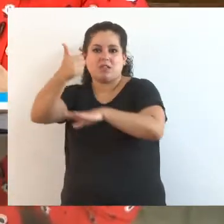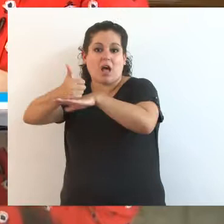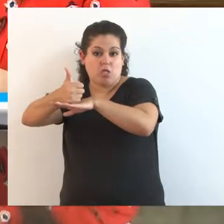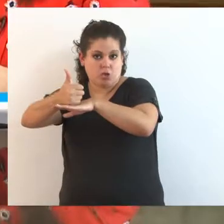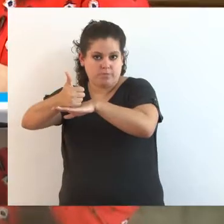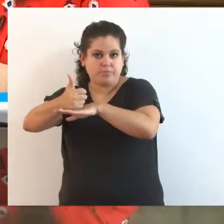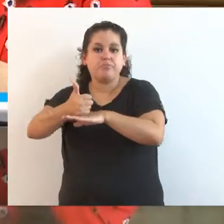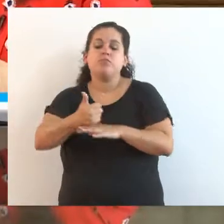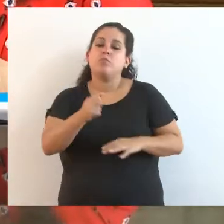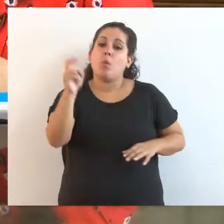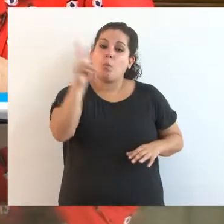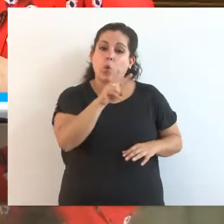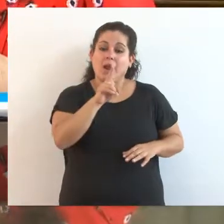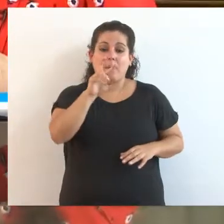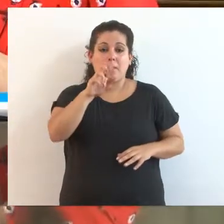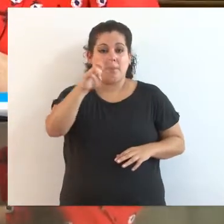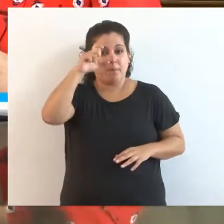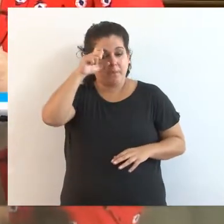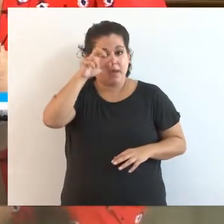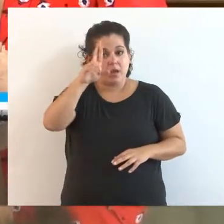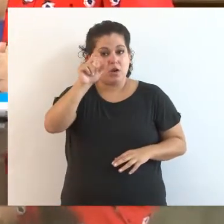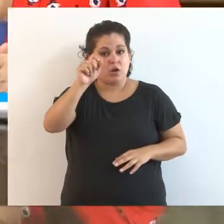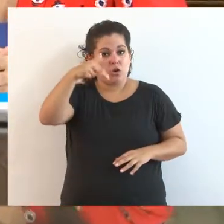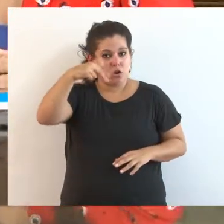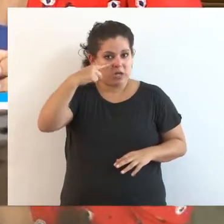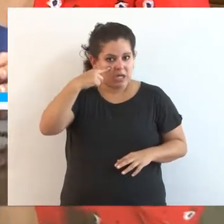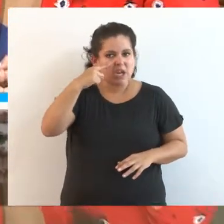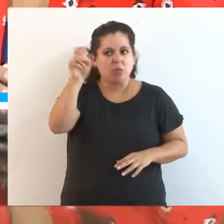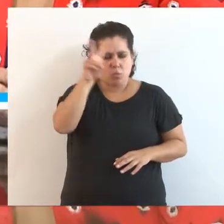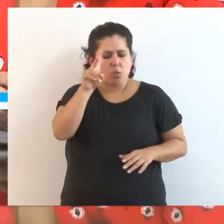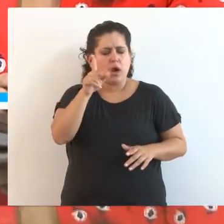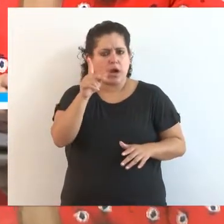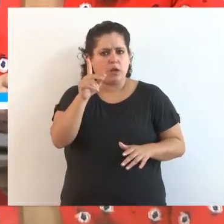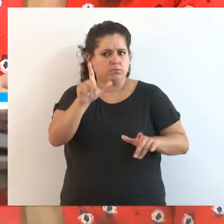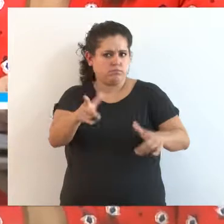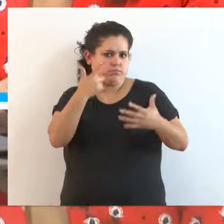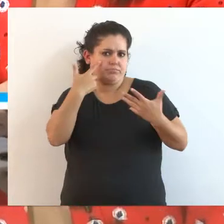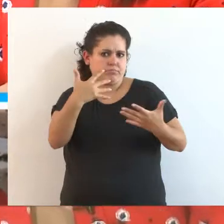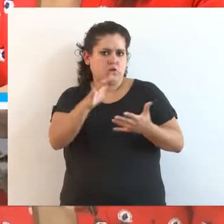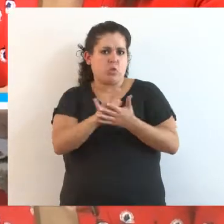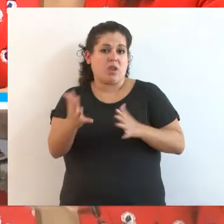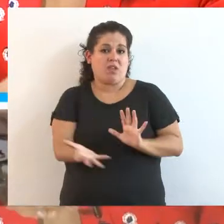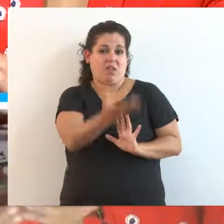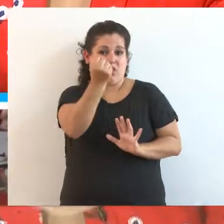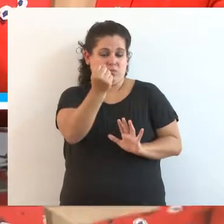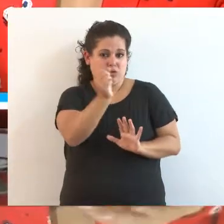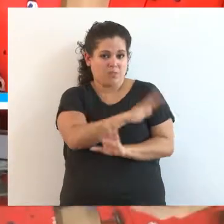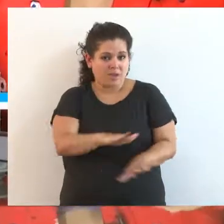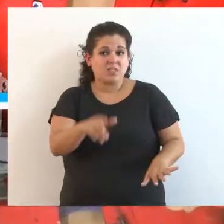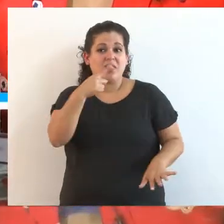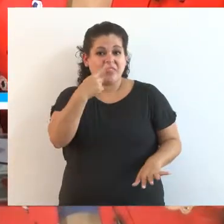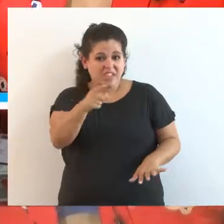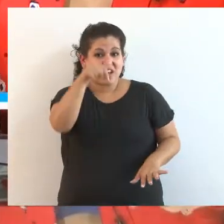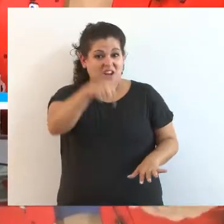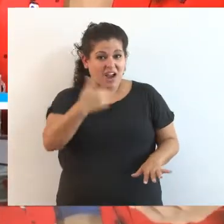Sí. Marta Peloni, que es una de las referentes de la infancia vulnerable en la Argentina, viene diciendo hace 10 años que en Argentina es